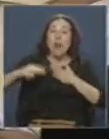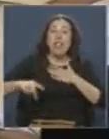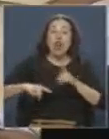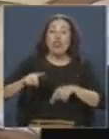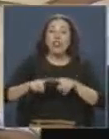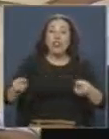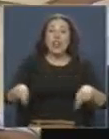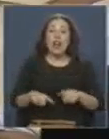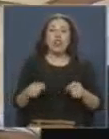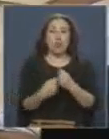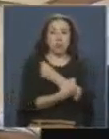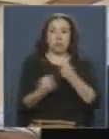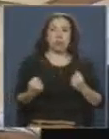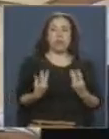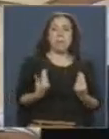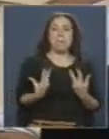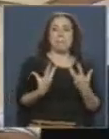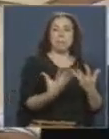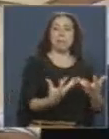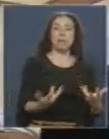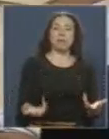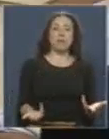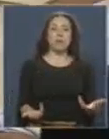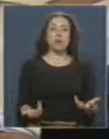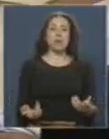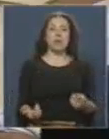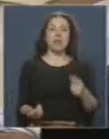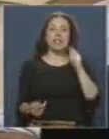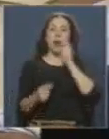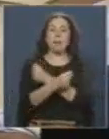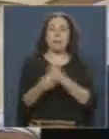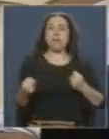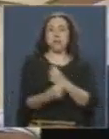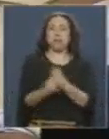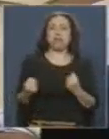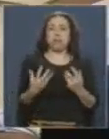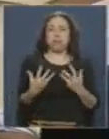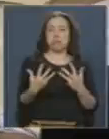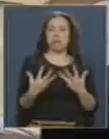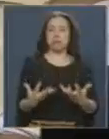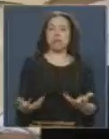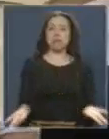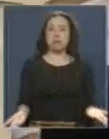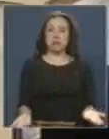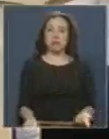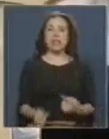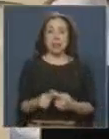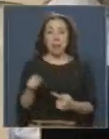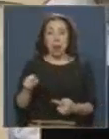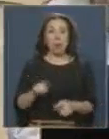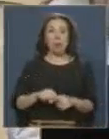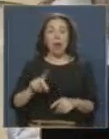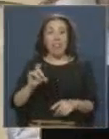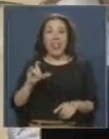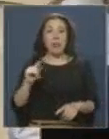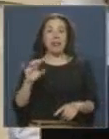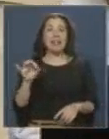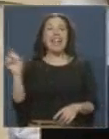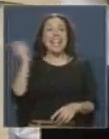eso? Ser matones, ser delincuentes. La Campana es una tierra mágica, es una